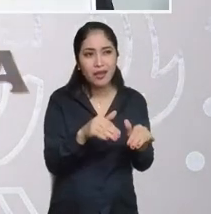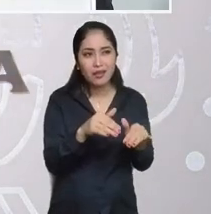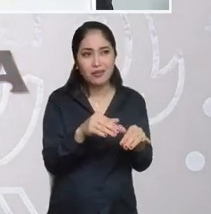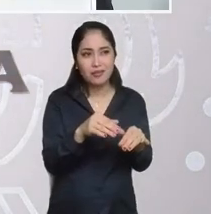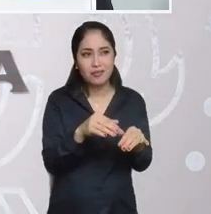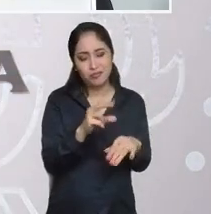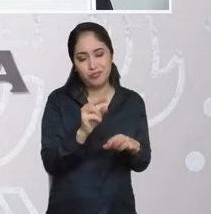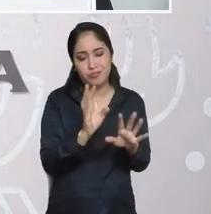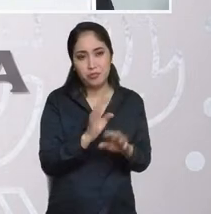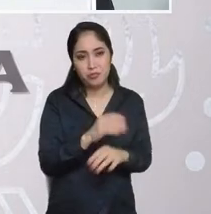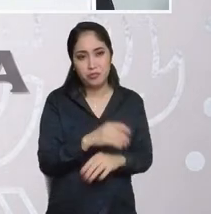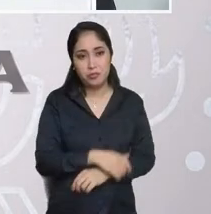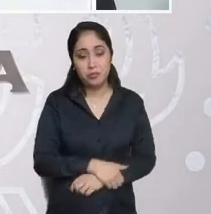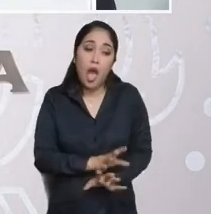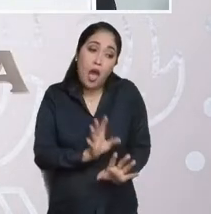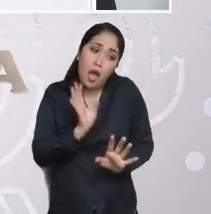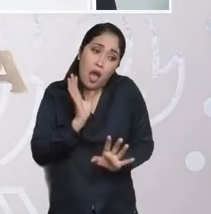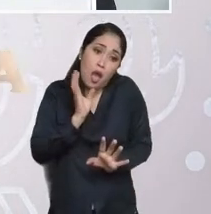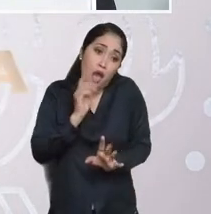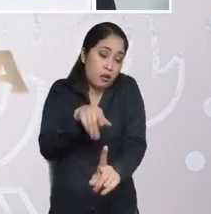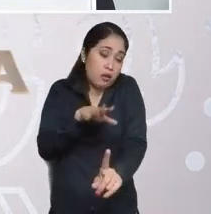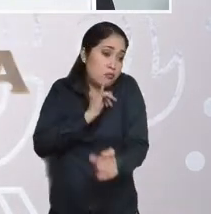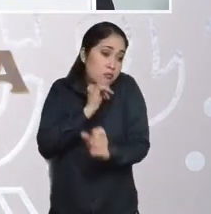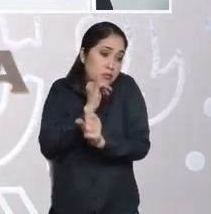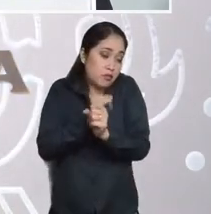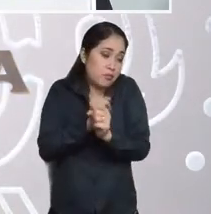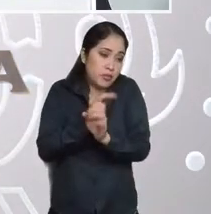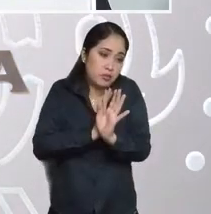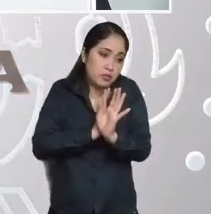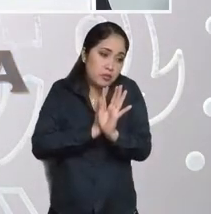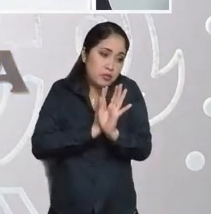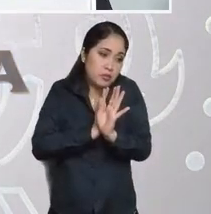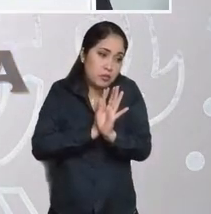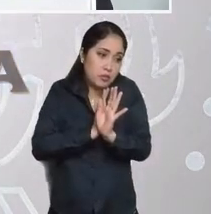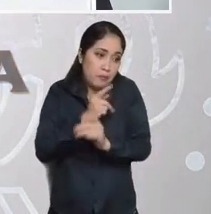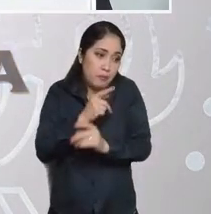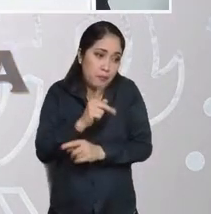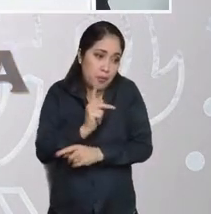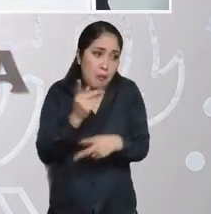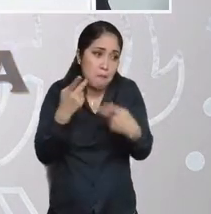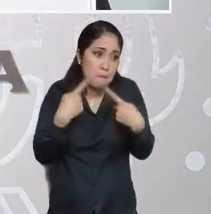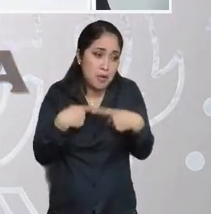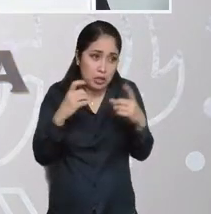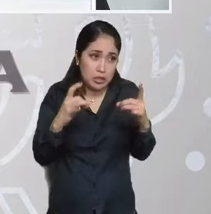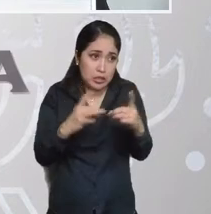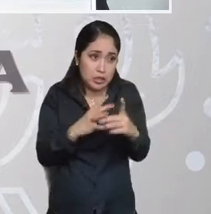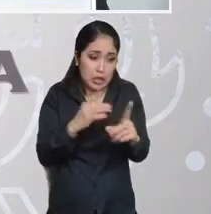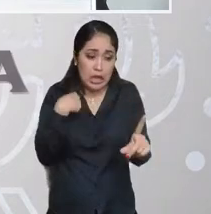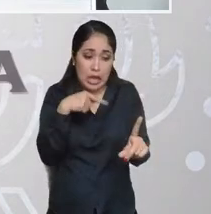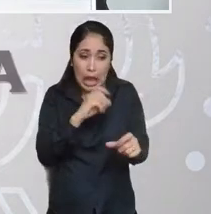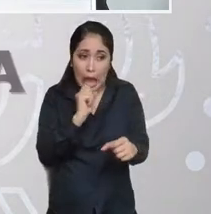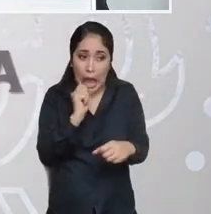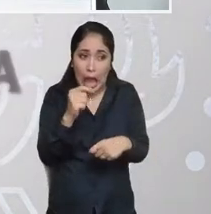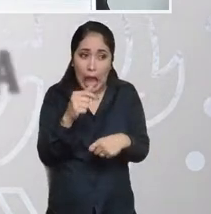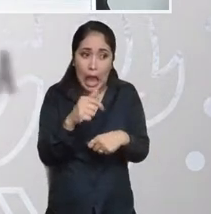investiguen, voy a ver el tema ahí y efectivamente el que esté bajo sospecha y todo eso, pues los invitamos